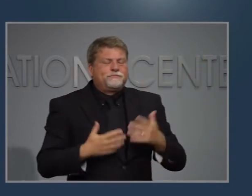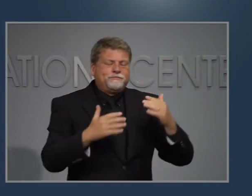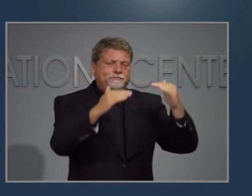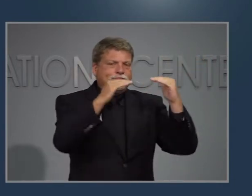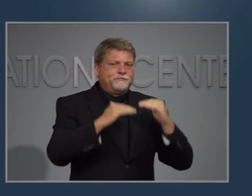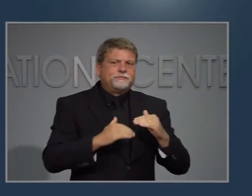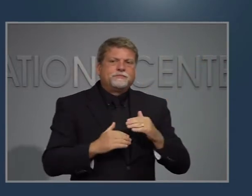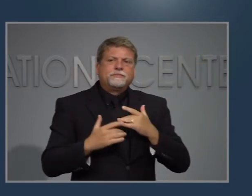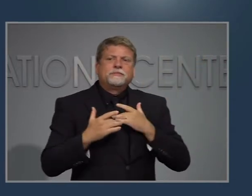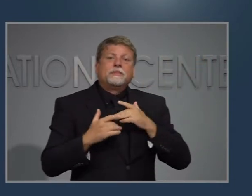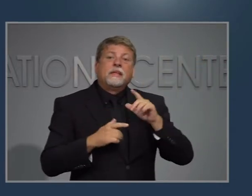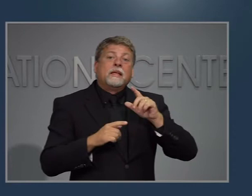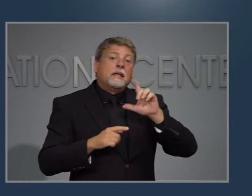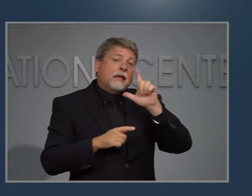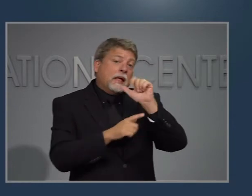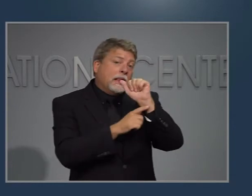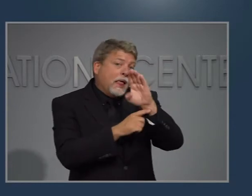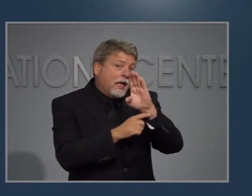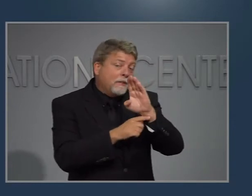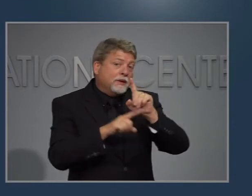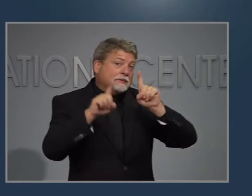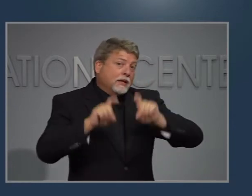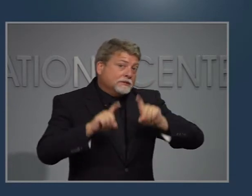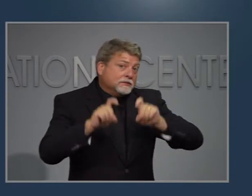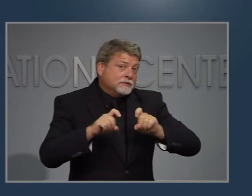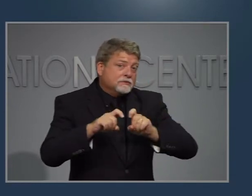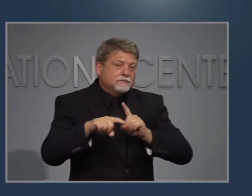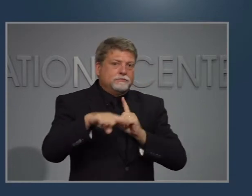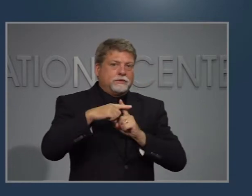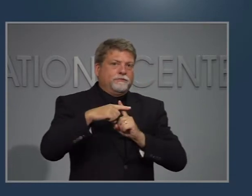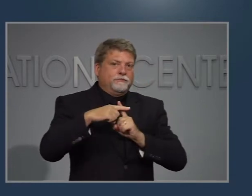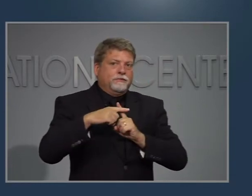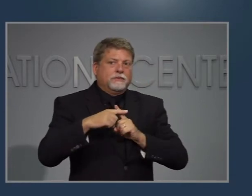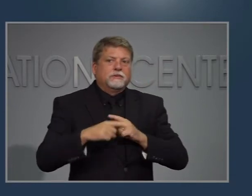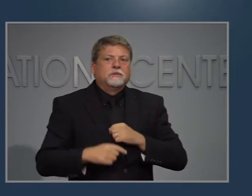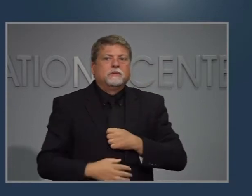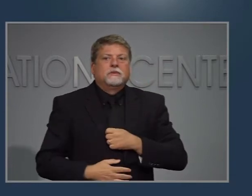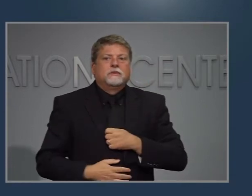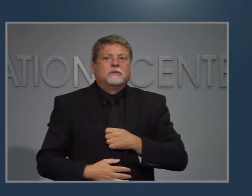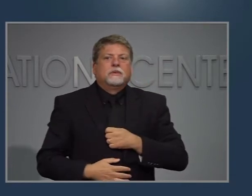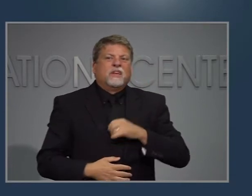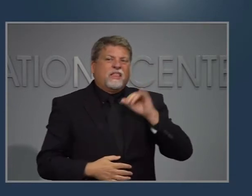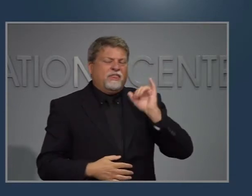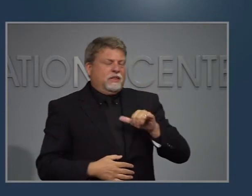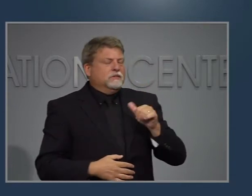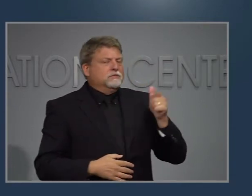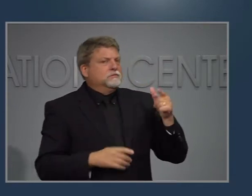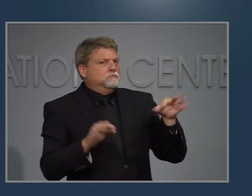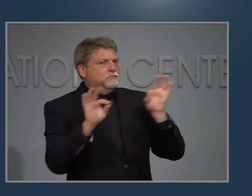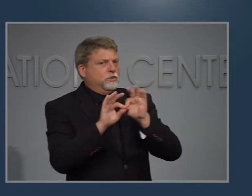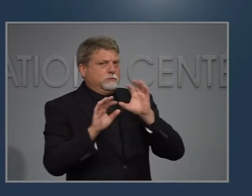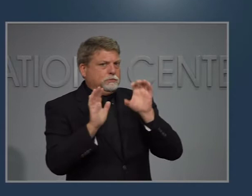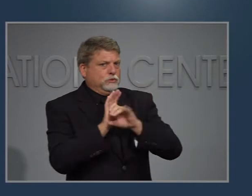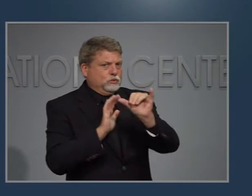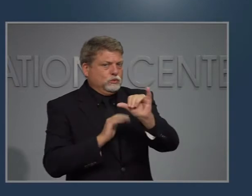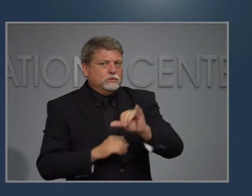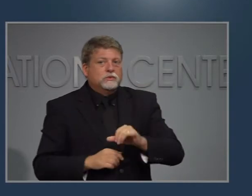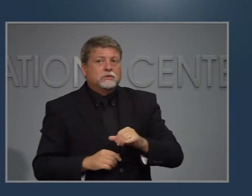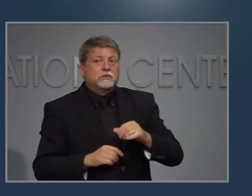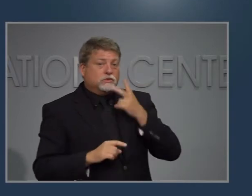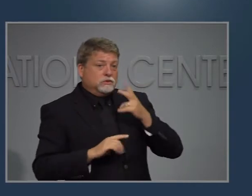línea base. Luego vemos las pruebas confirmadas por laboratorio. Esta es otra de nuestras métricas